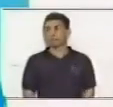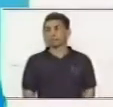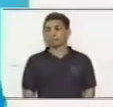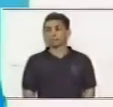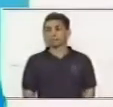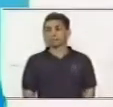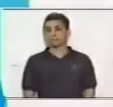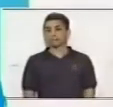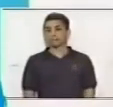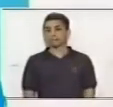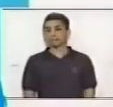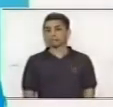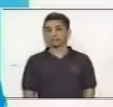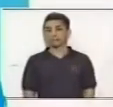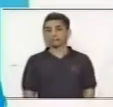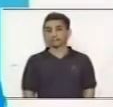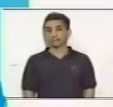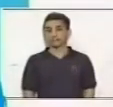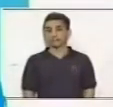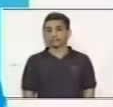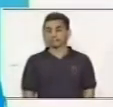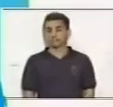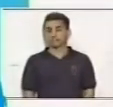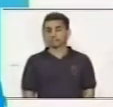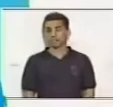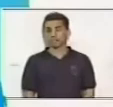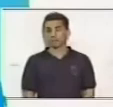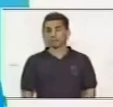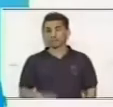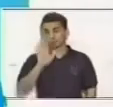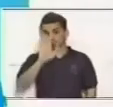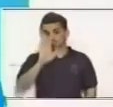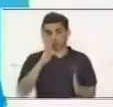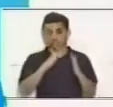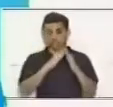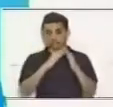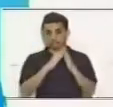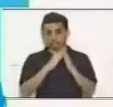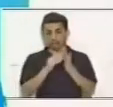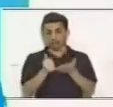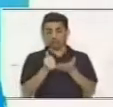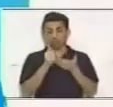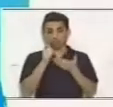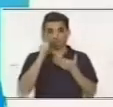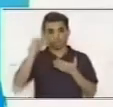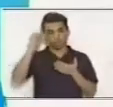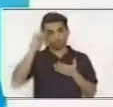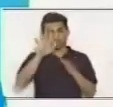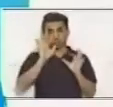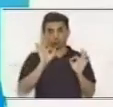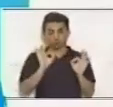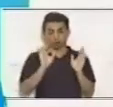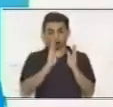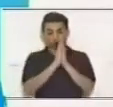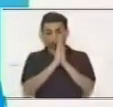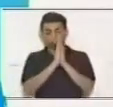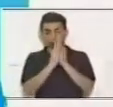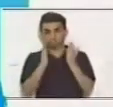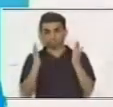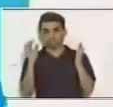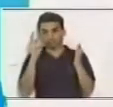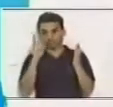Entonces, por favor, en su casa, con la ayuda de algún adulto, terminen su trifoliar,